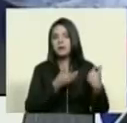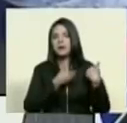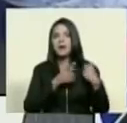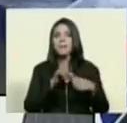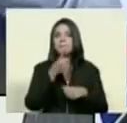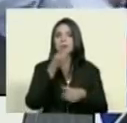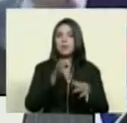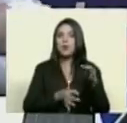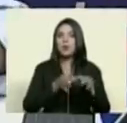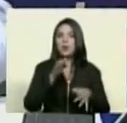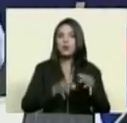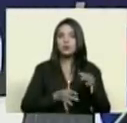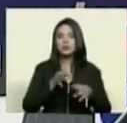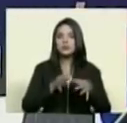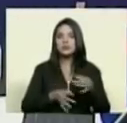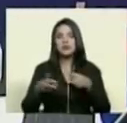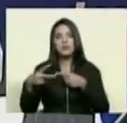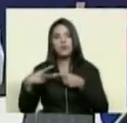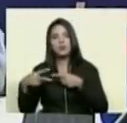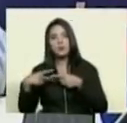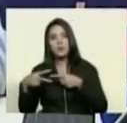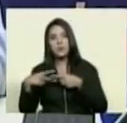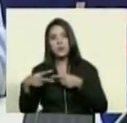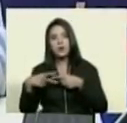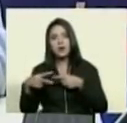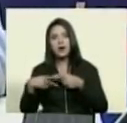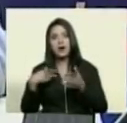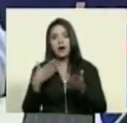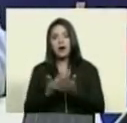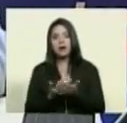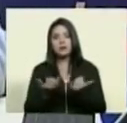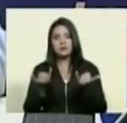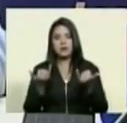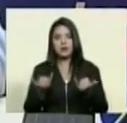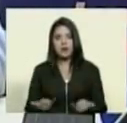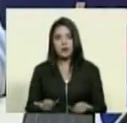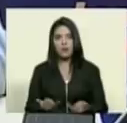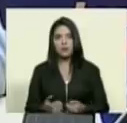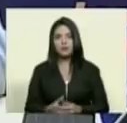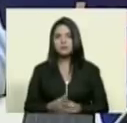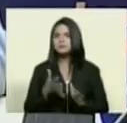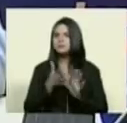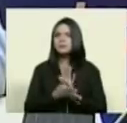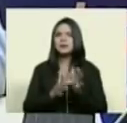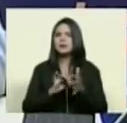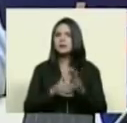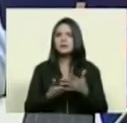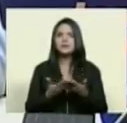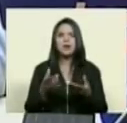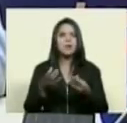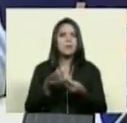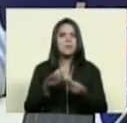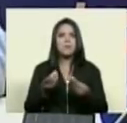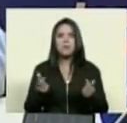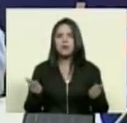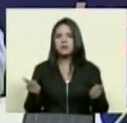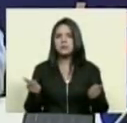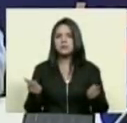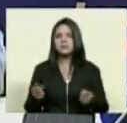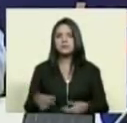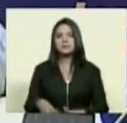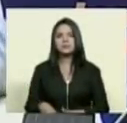Primero Justicia y Voluntad Popular, hasta hoy, significa la desaparición, la